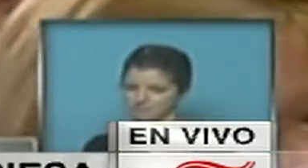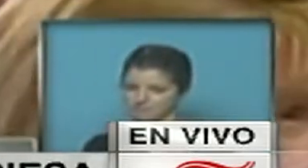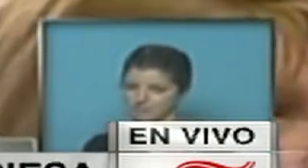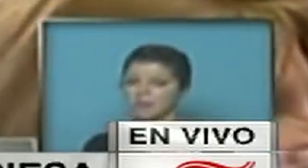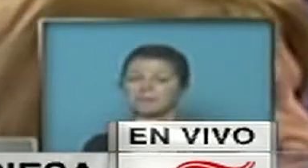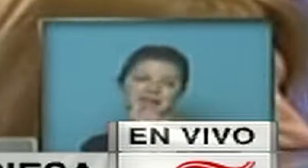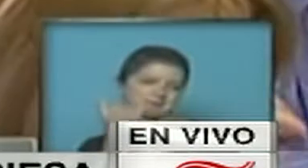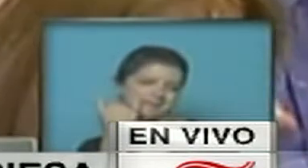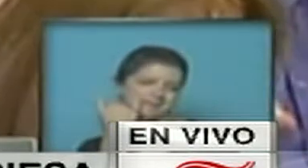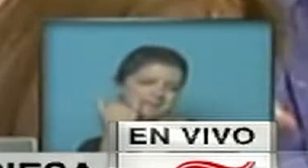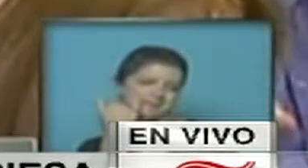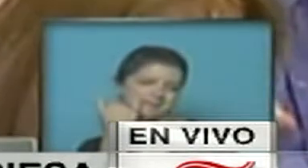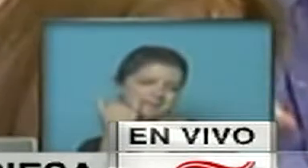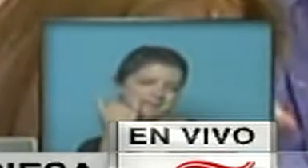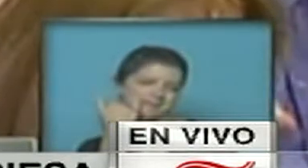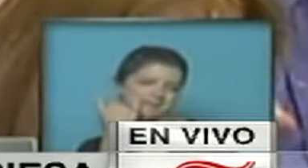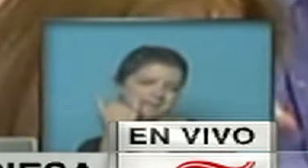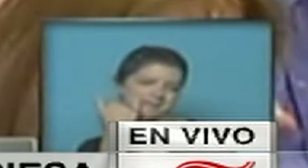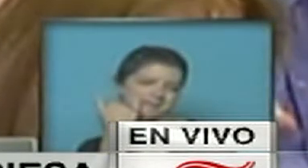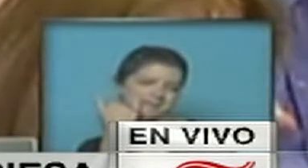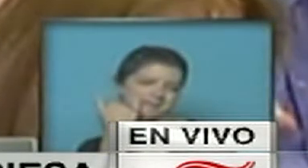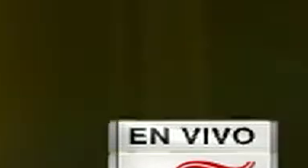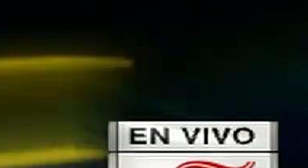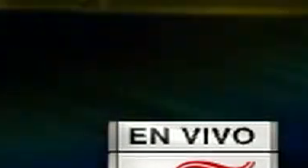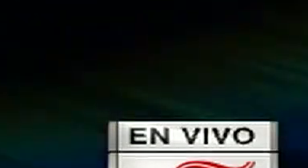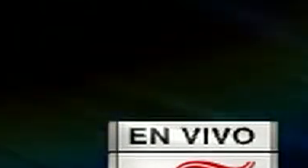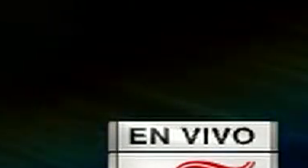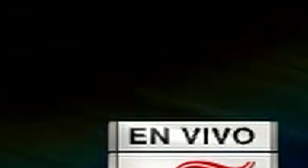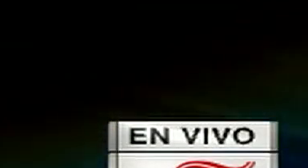hay que dejarlos porque ya los conoces.